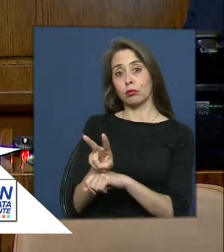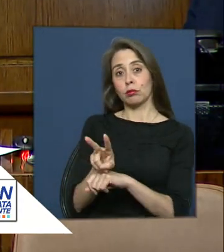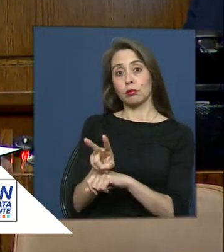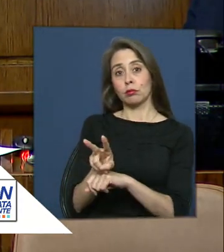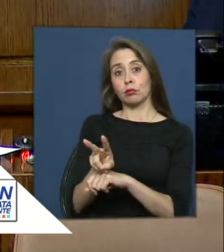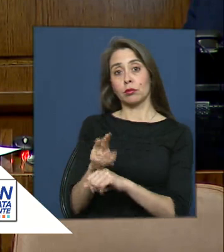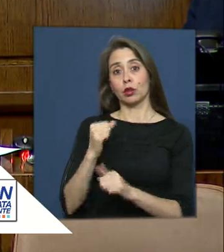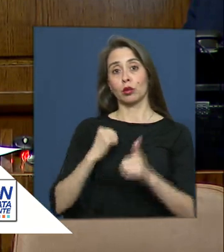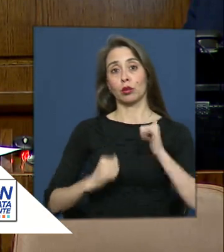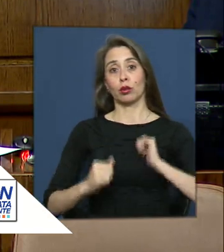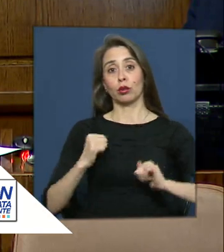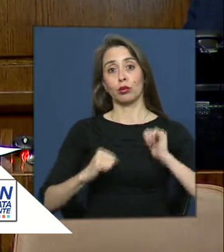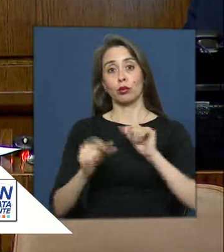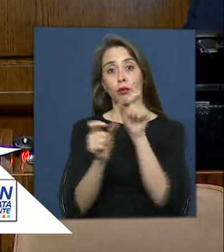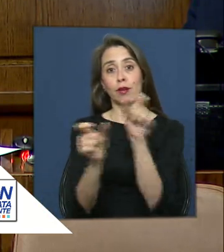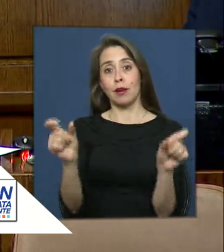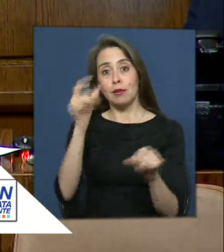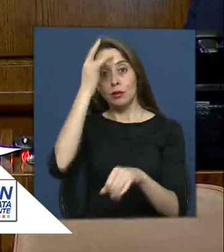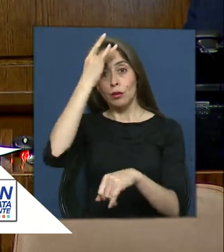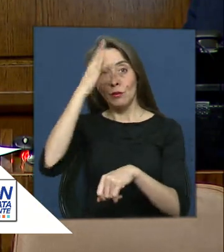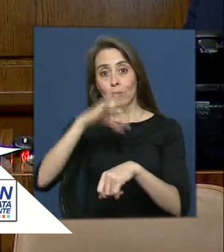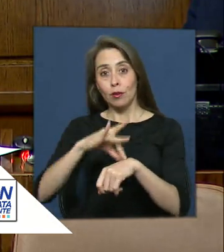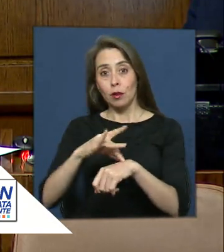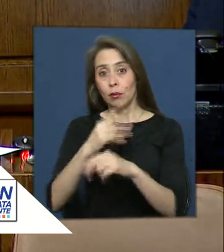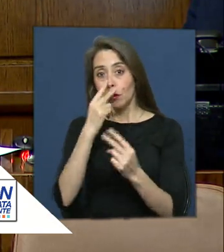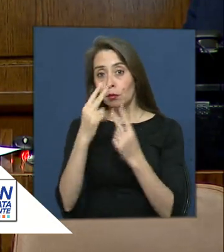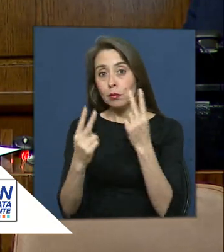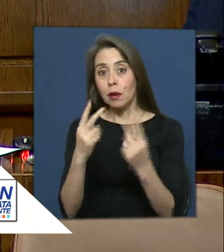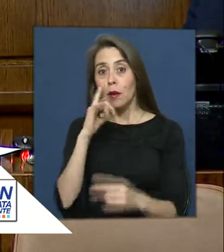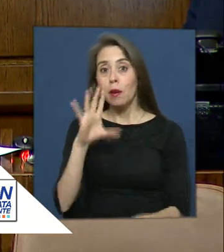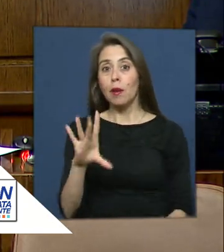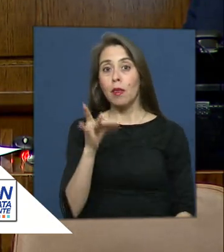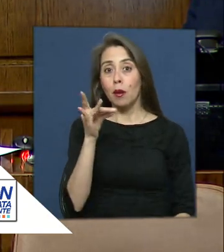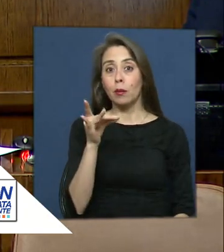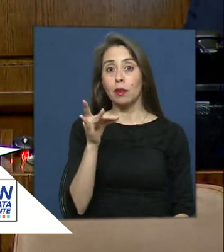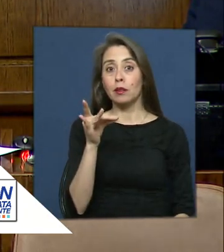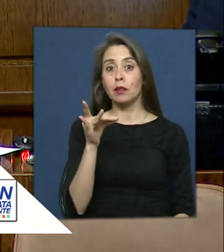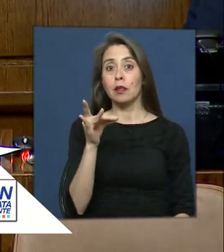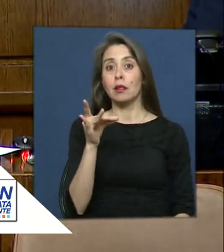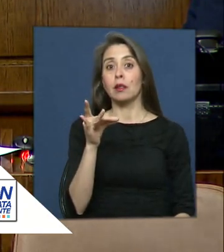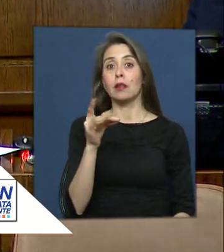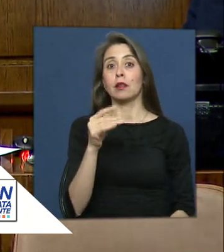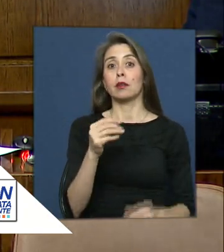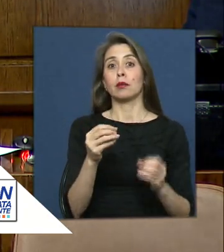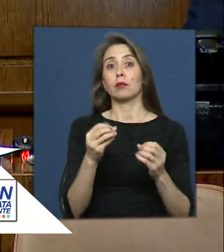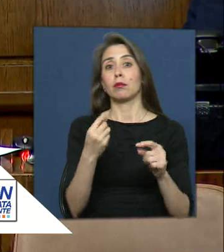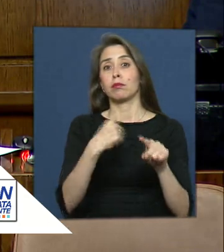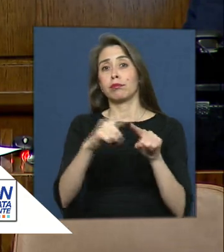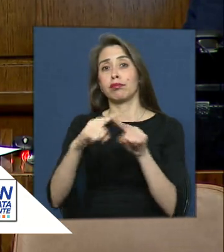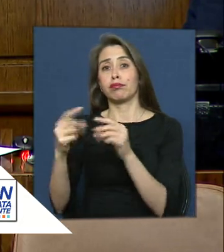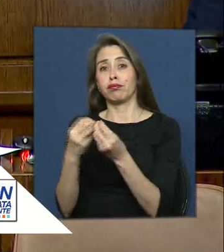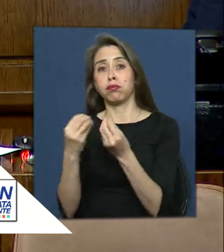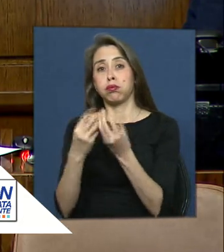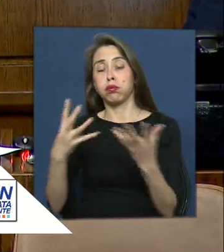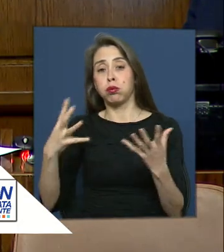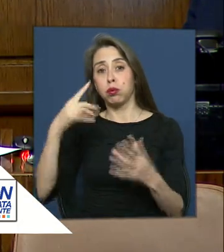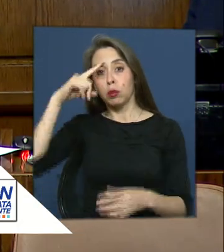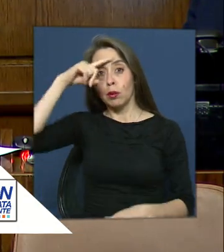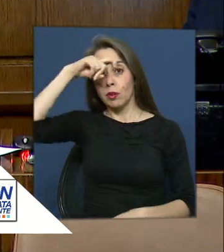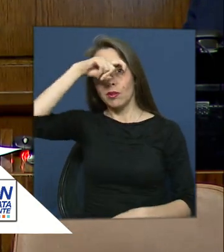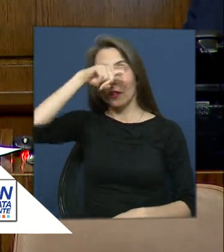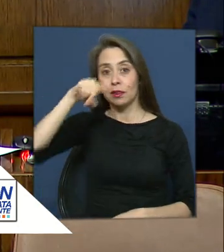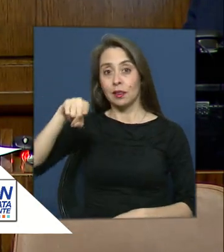del sufrimiento de los pacientes, nos damos cuenta, presidente, de la multiplicidad de dificultades que genera